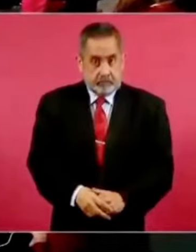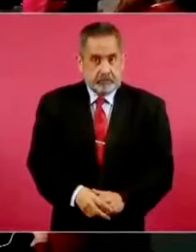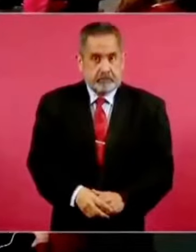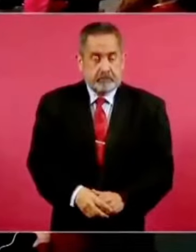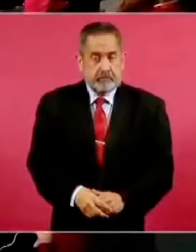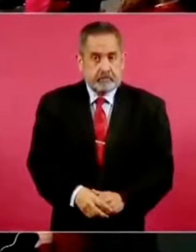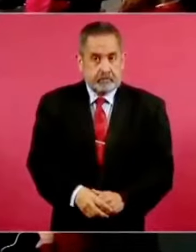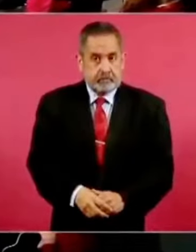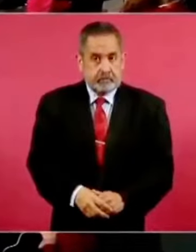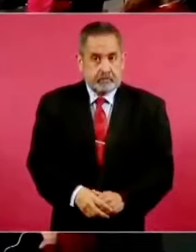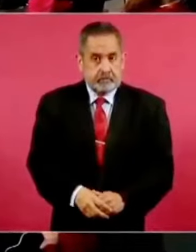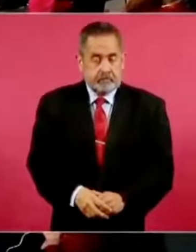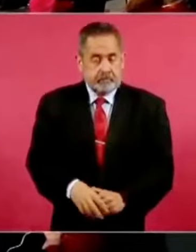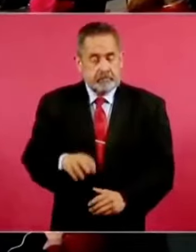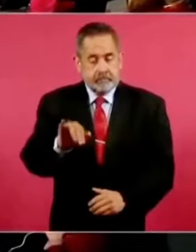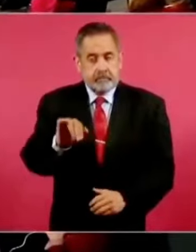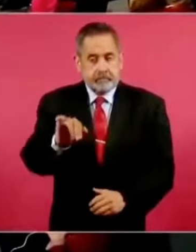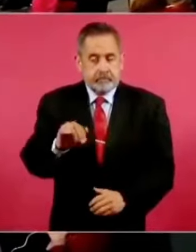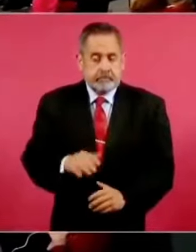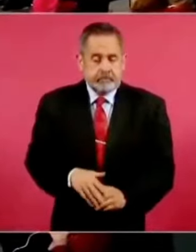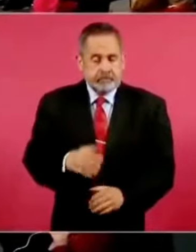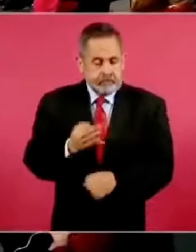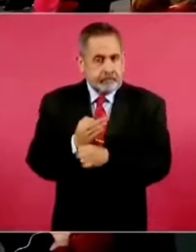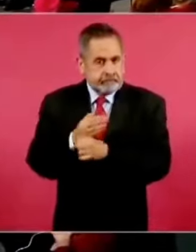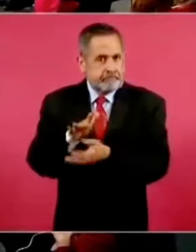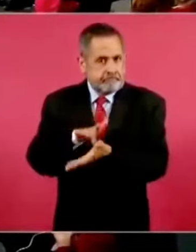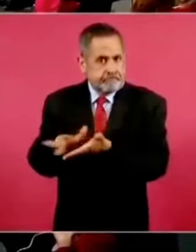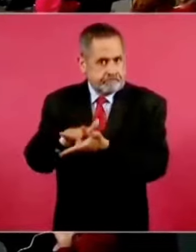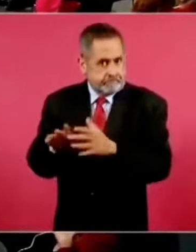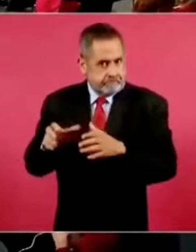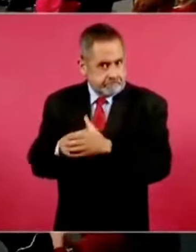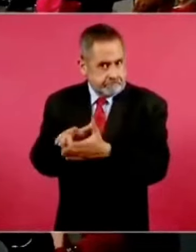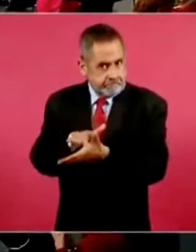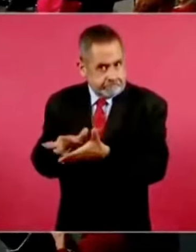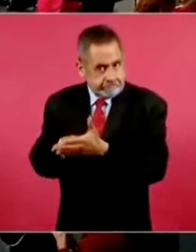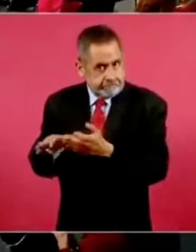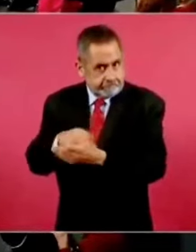Hace unos minutos que está llamando a la protección de los aspirantes. Sí, sí, estamos apoyando nosotros a todos.